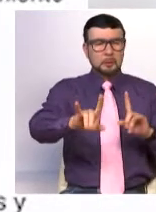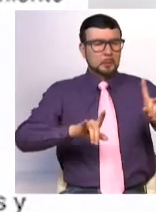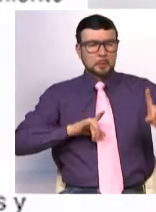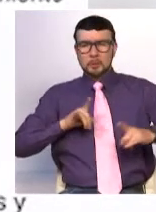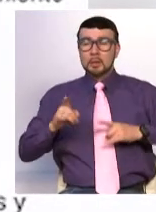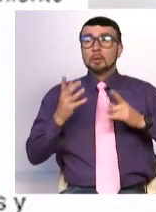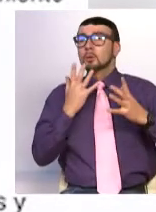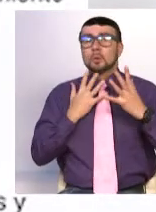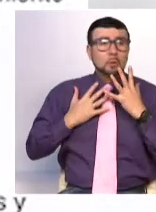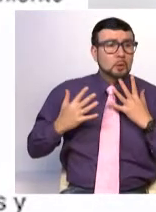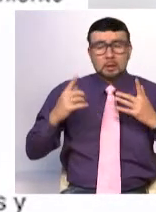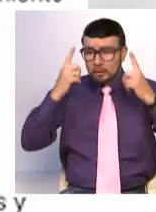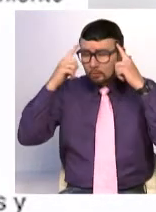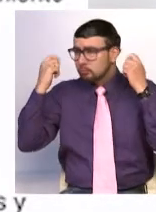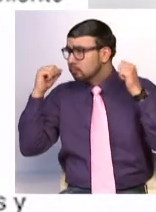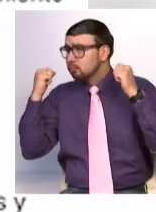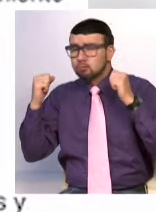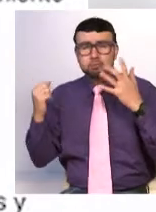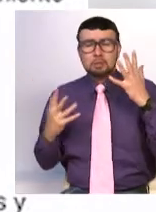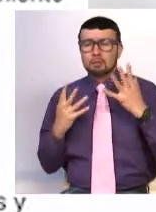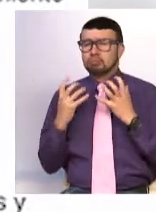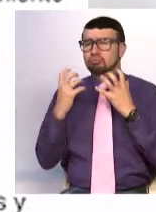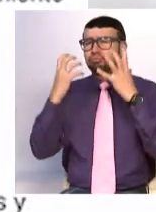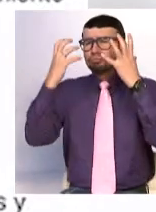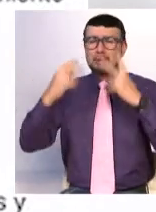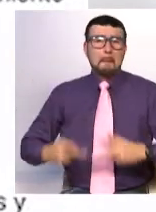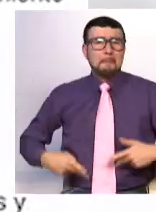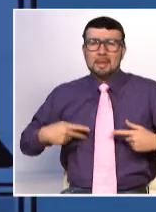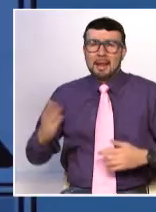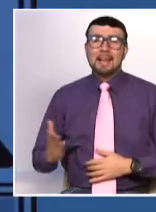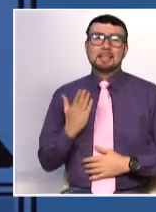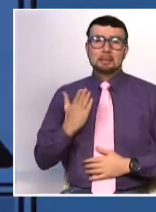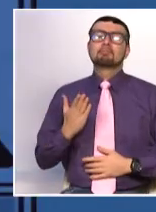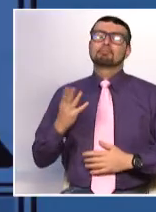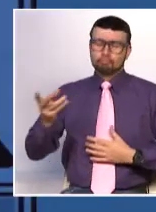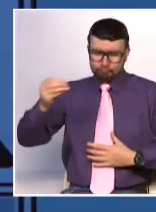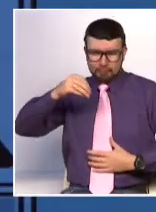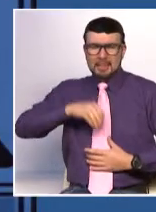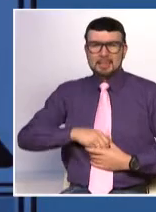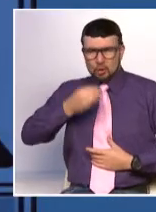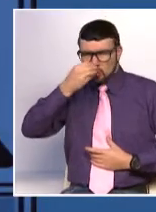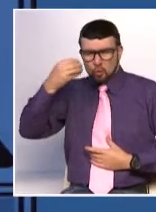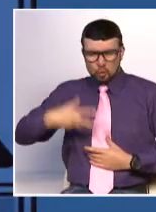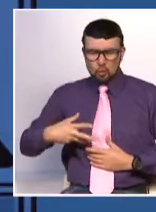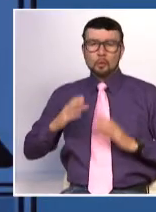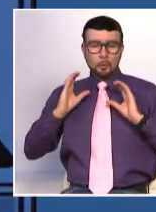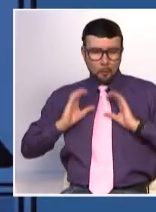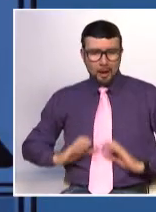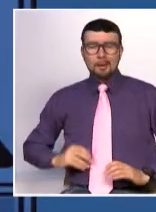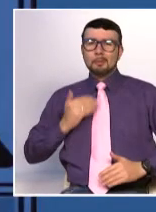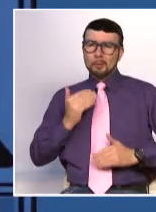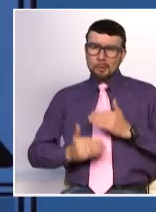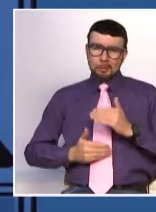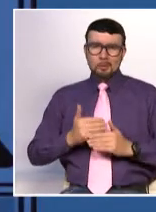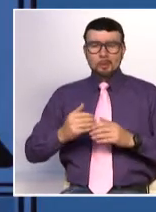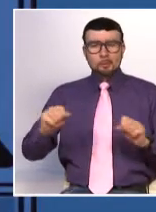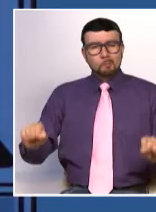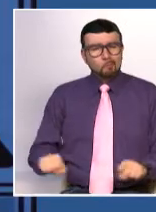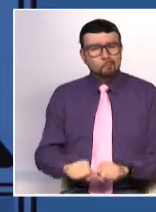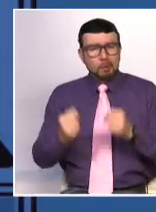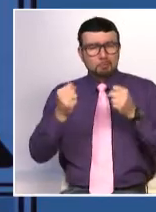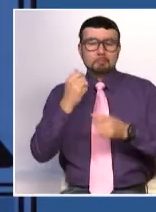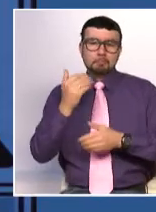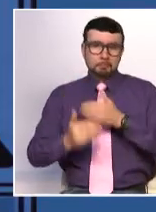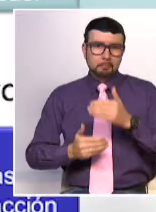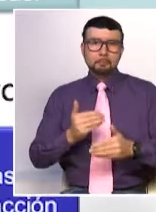es nuestra forma de vida todos estos factores que de una u otra manera deteriora en el cuerpo humano que